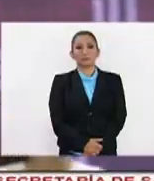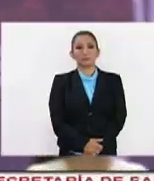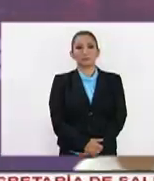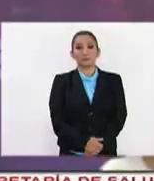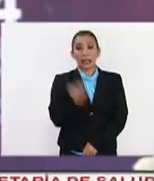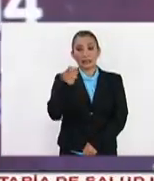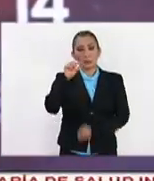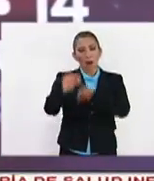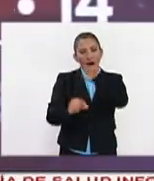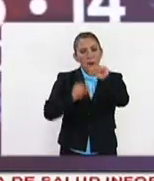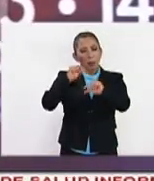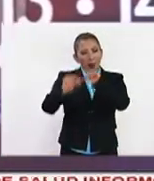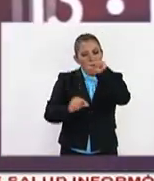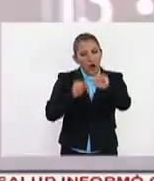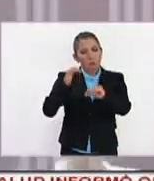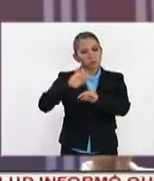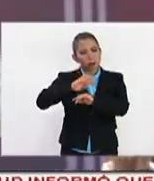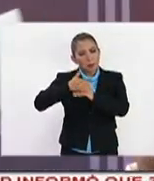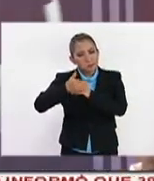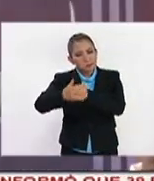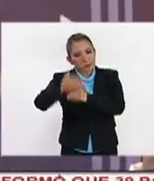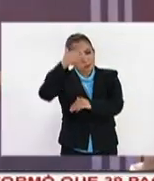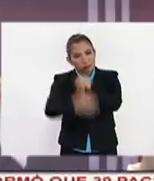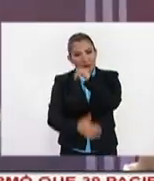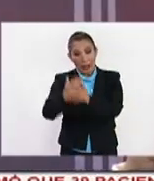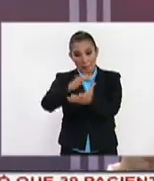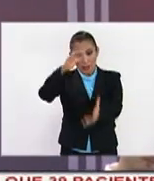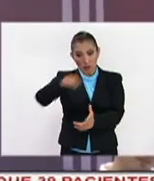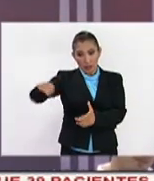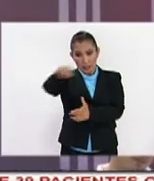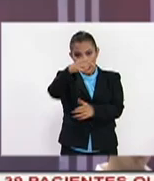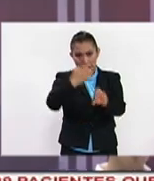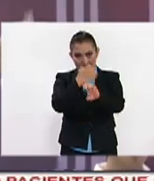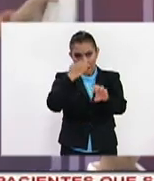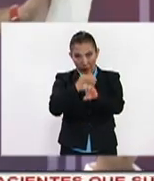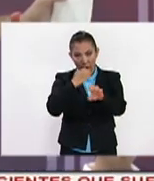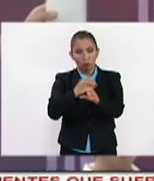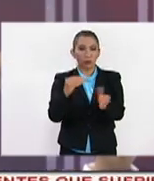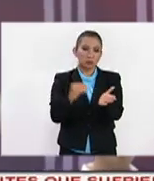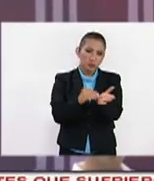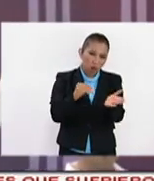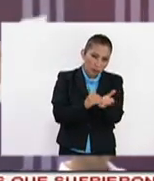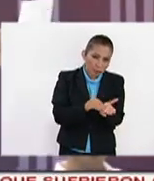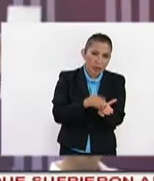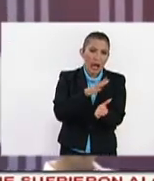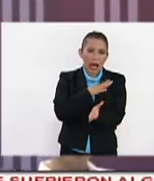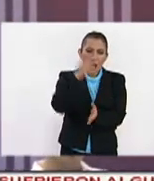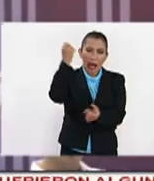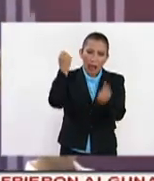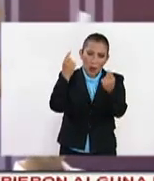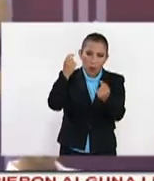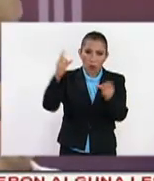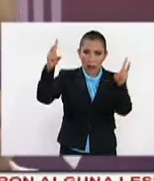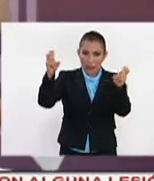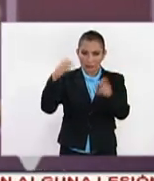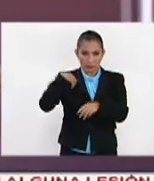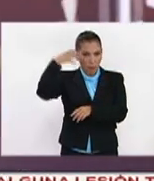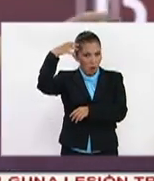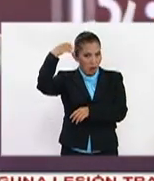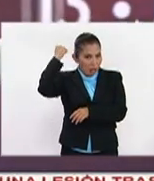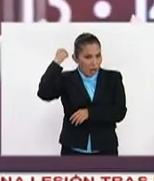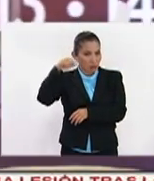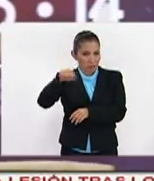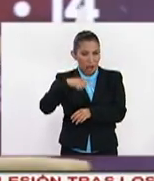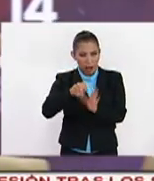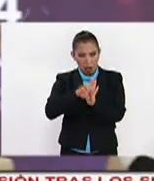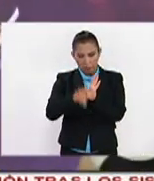Este es un proceso que vamos a terminar en la mayoría de las entidades, todavía precisamente en el caso de Morelos, que se